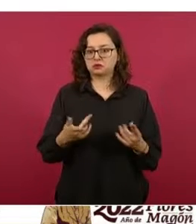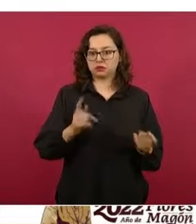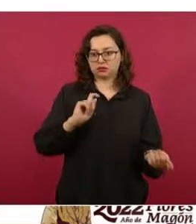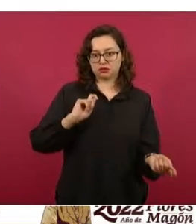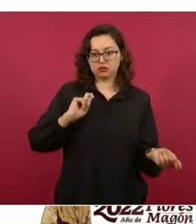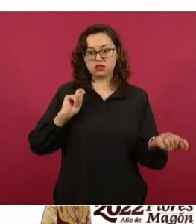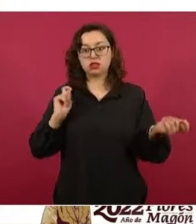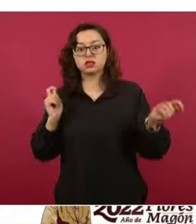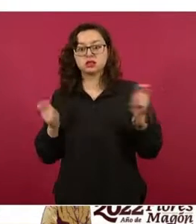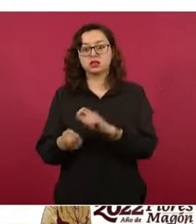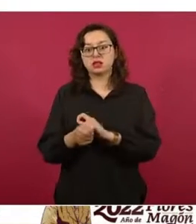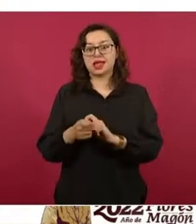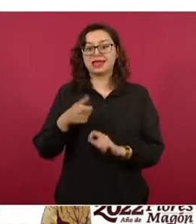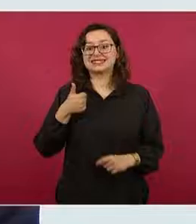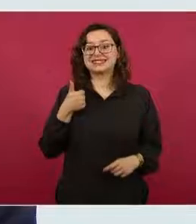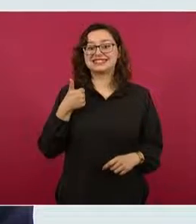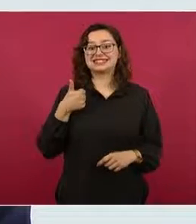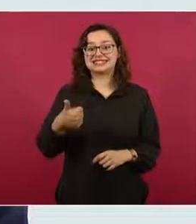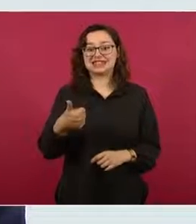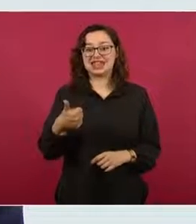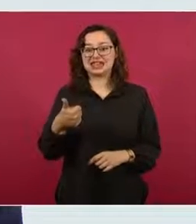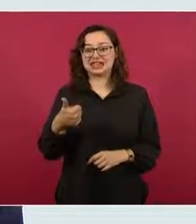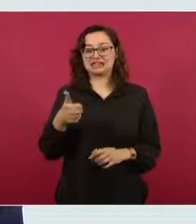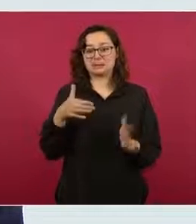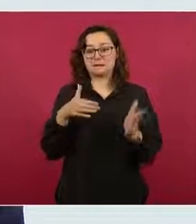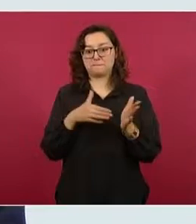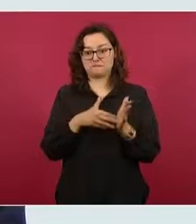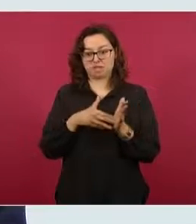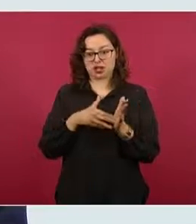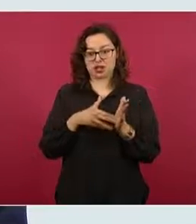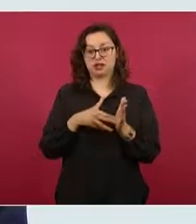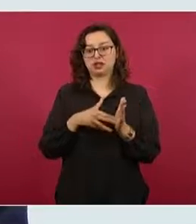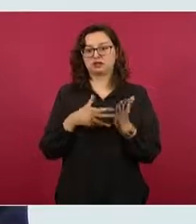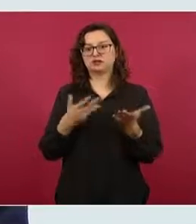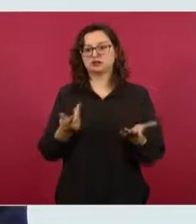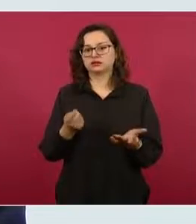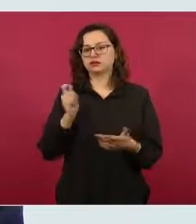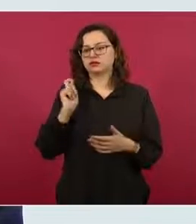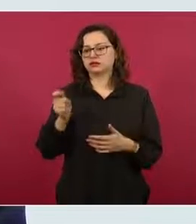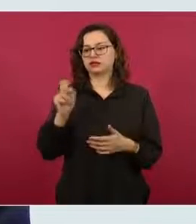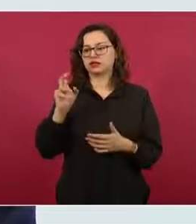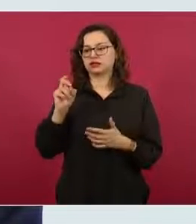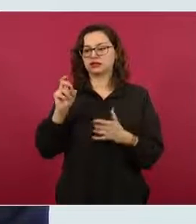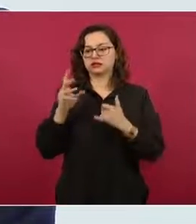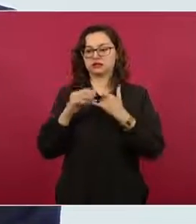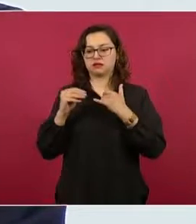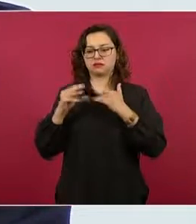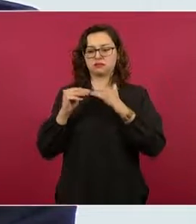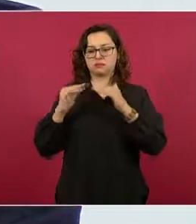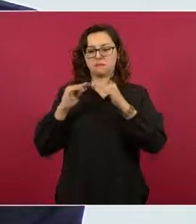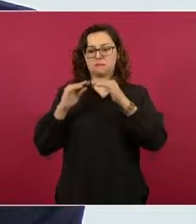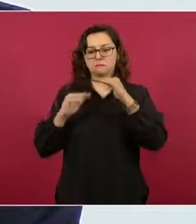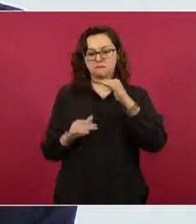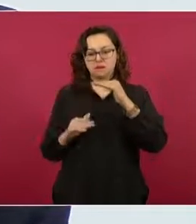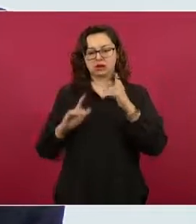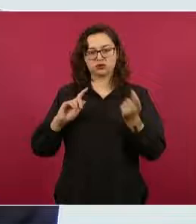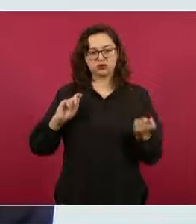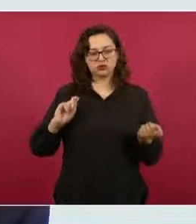6,863 pesos con 94 centavos, porque su tipo de cambio es 30 centavos abajo, tiene un tipo de cambio promedio de 20 pesos con